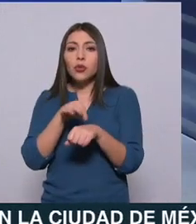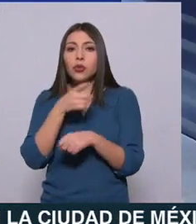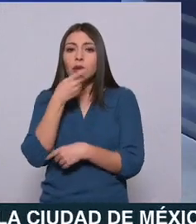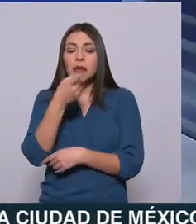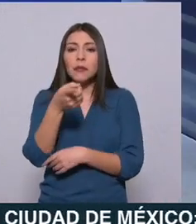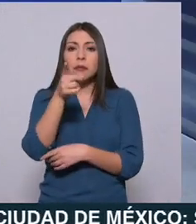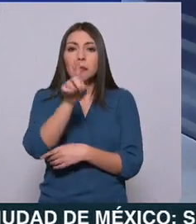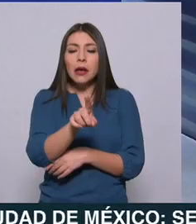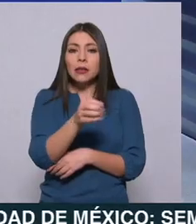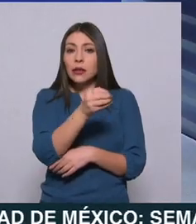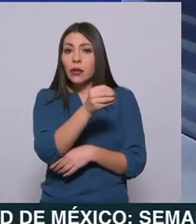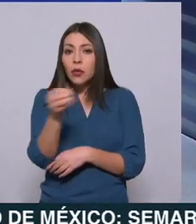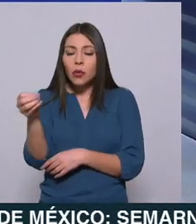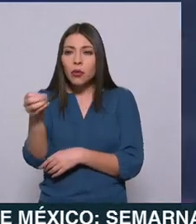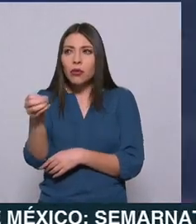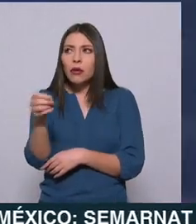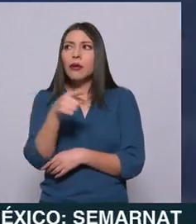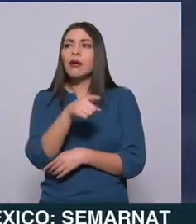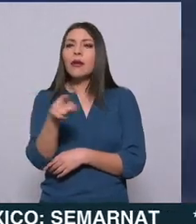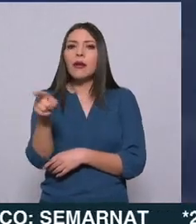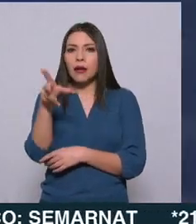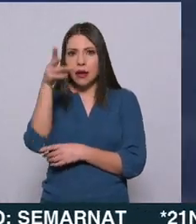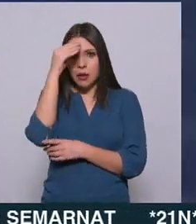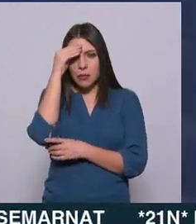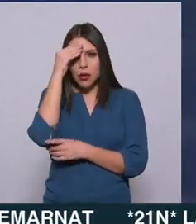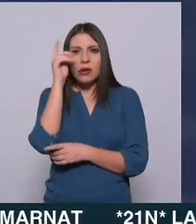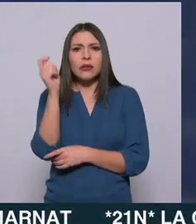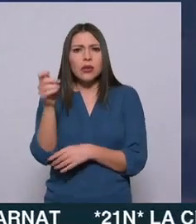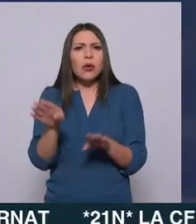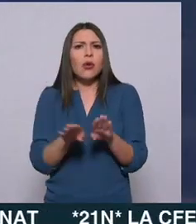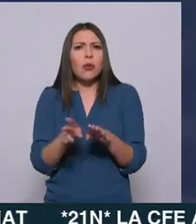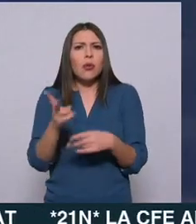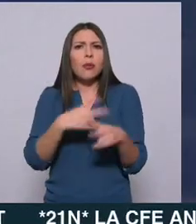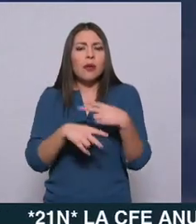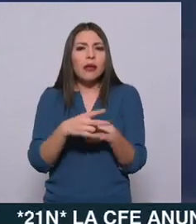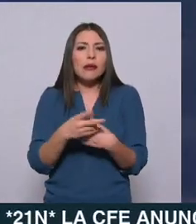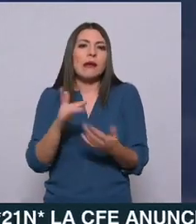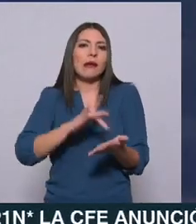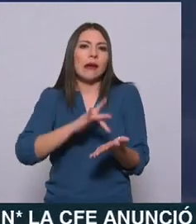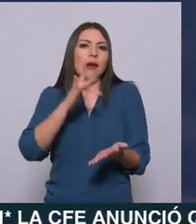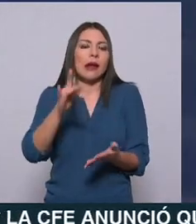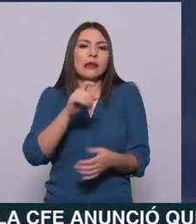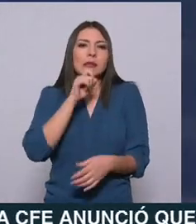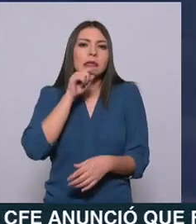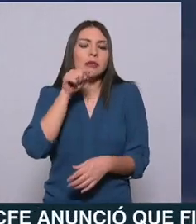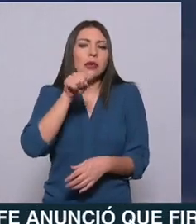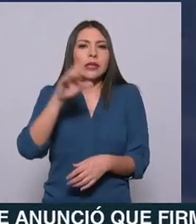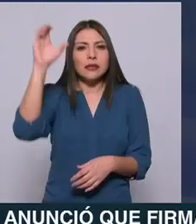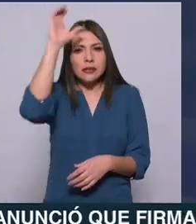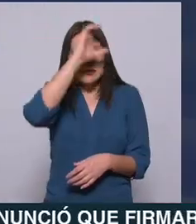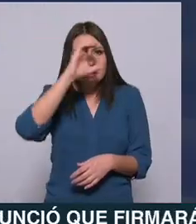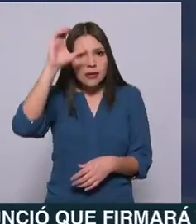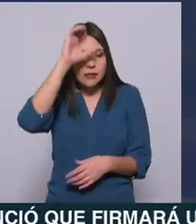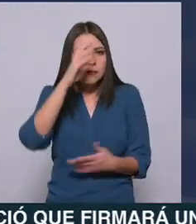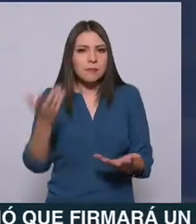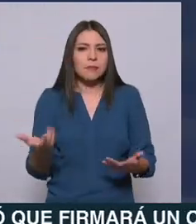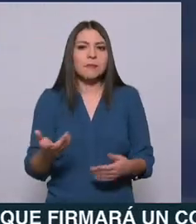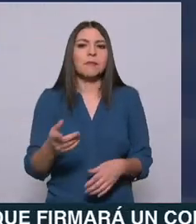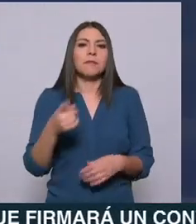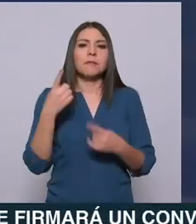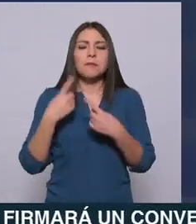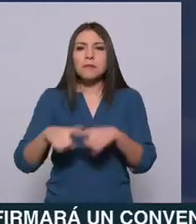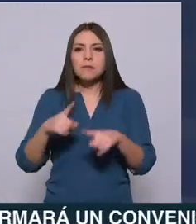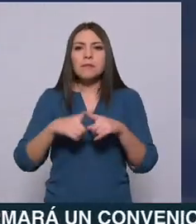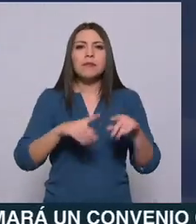que aprender a través de la ciencia, son los procesos que se tienen que llevar. Va a haber actividades,